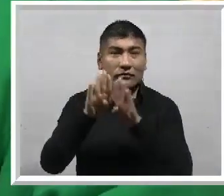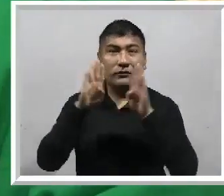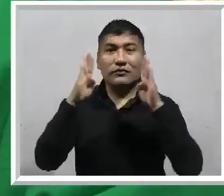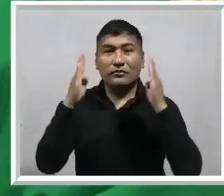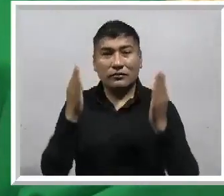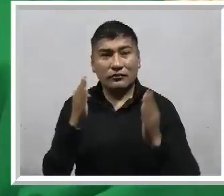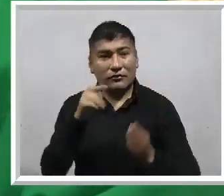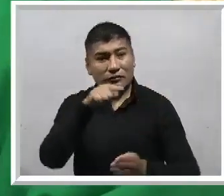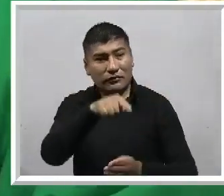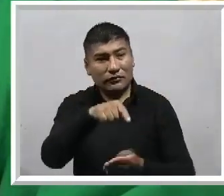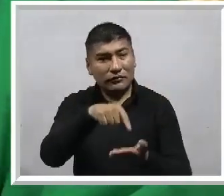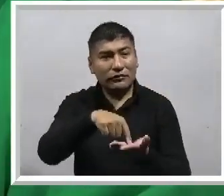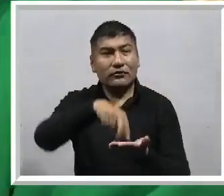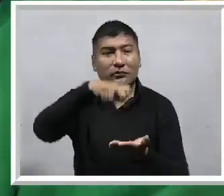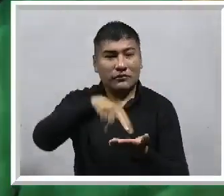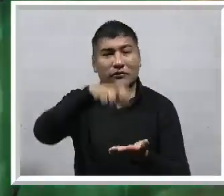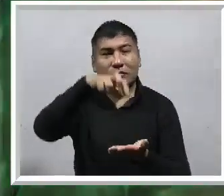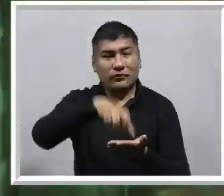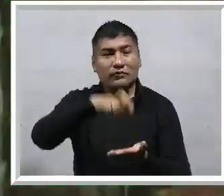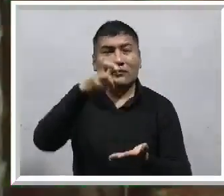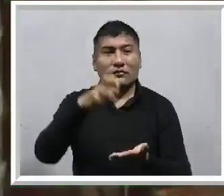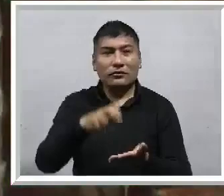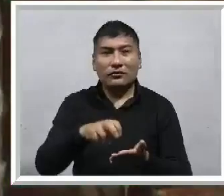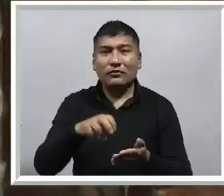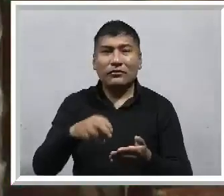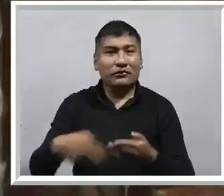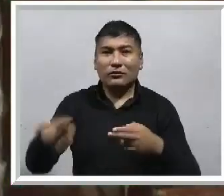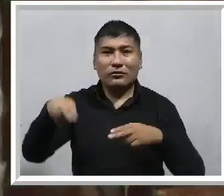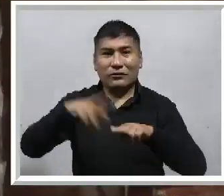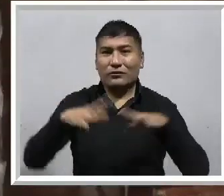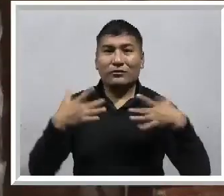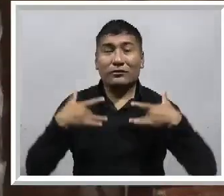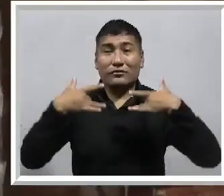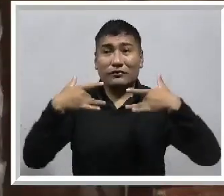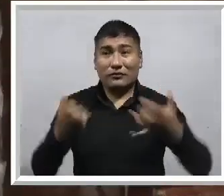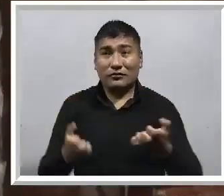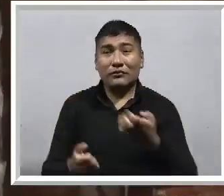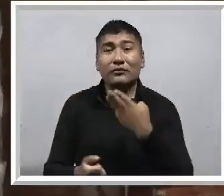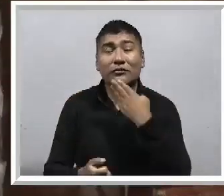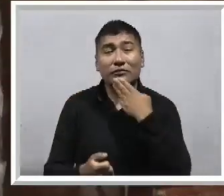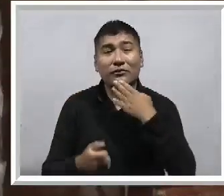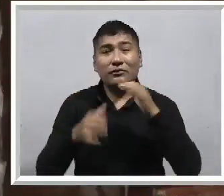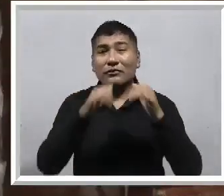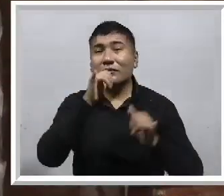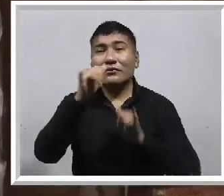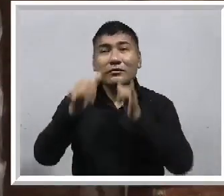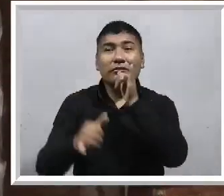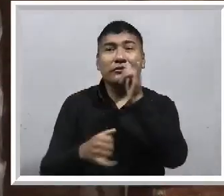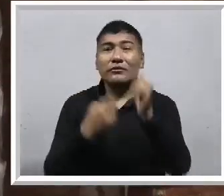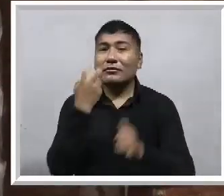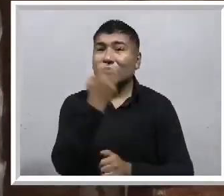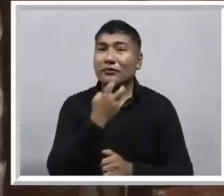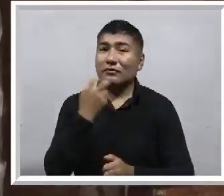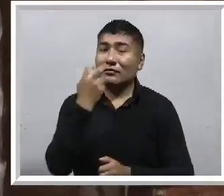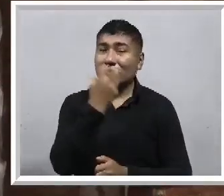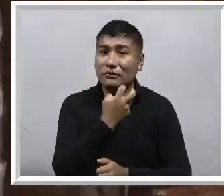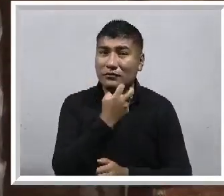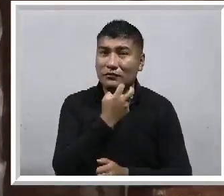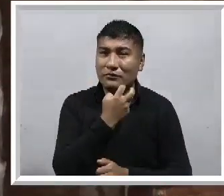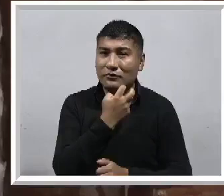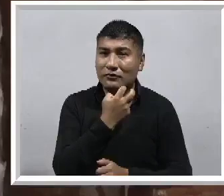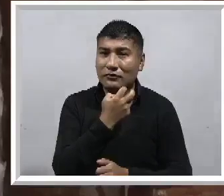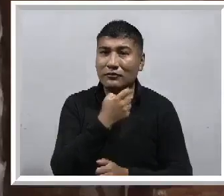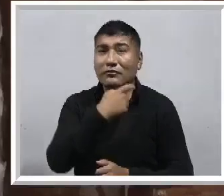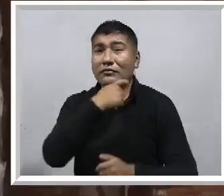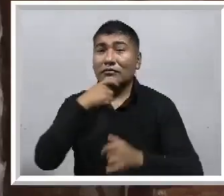los cojos salarán de alegría los mudos gritarán con alegría en el